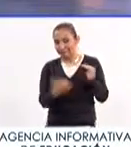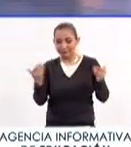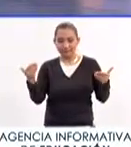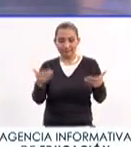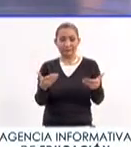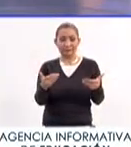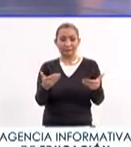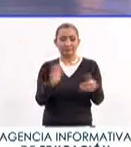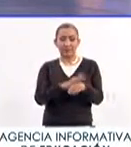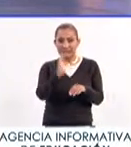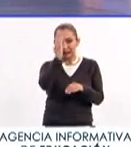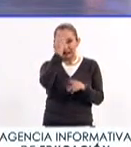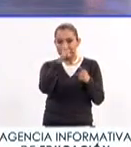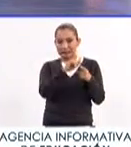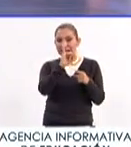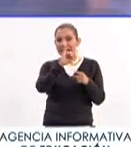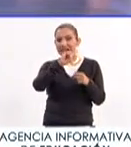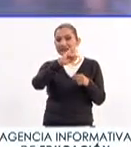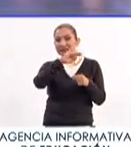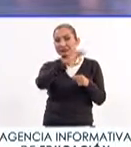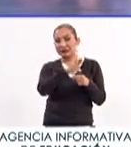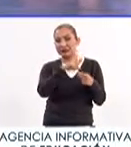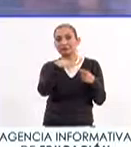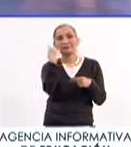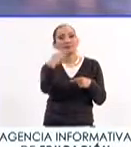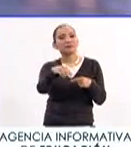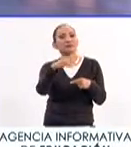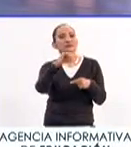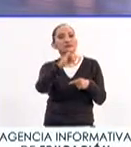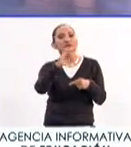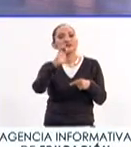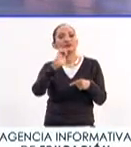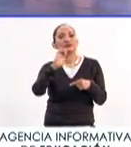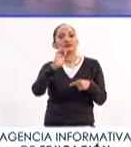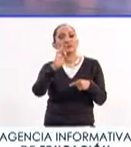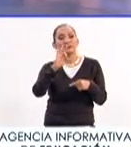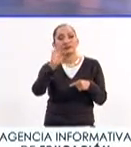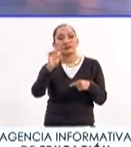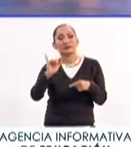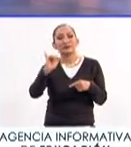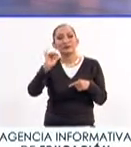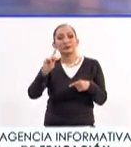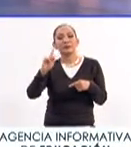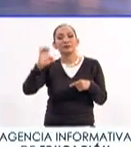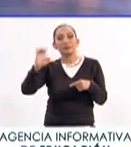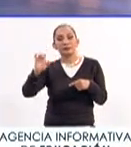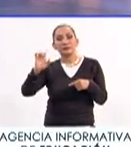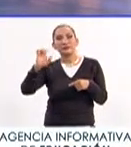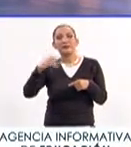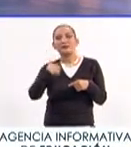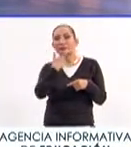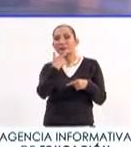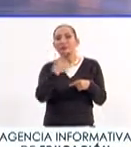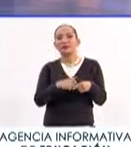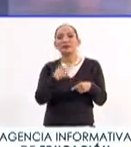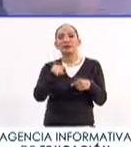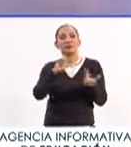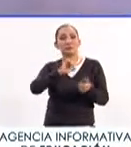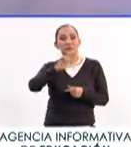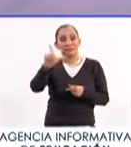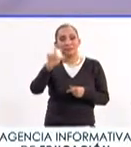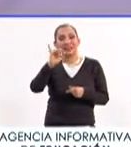el más conocido es el índice que se llama EFEPI, por sus siglas en inglés, English